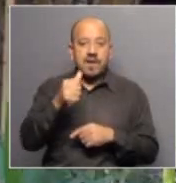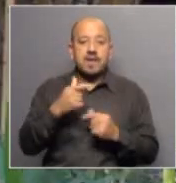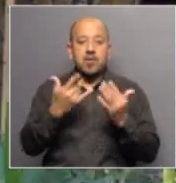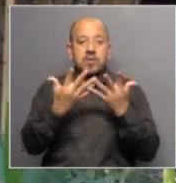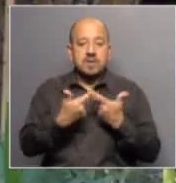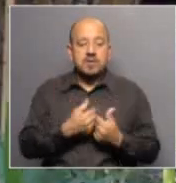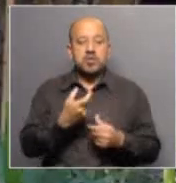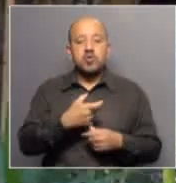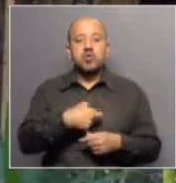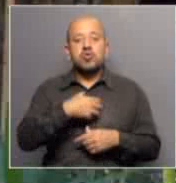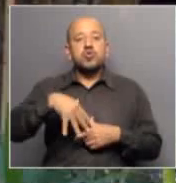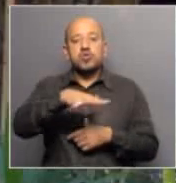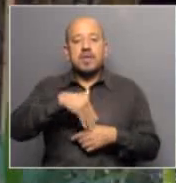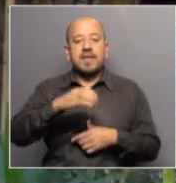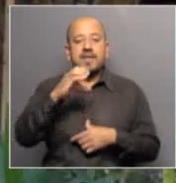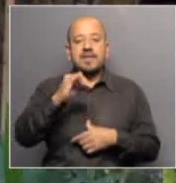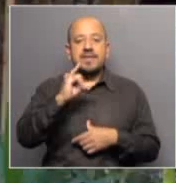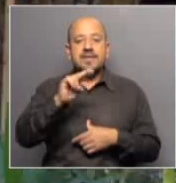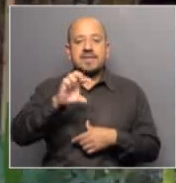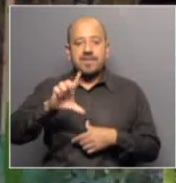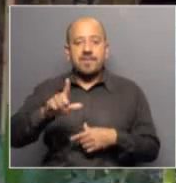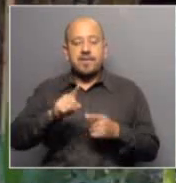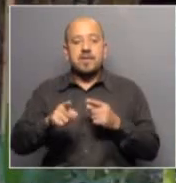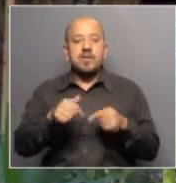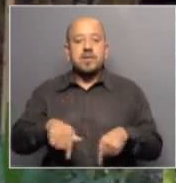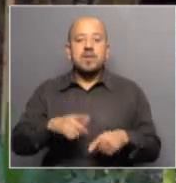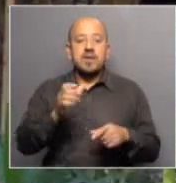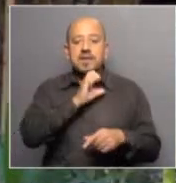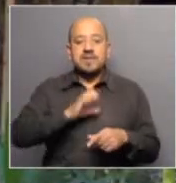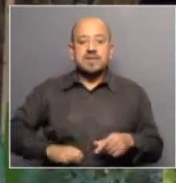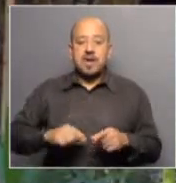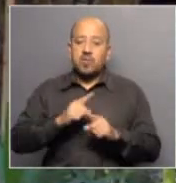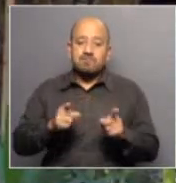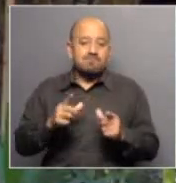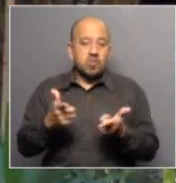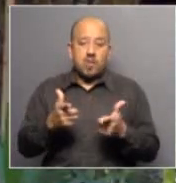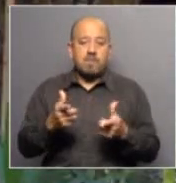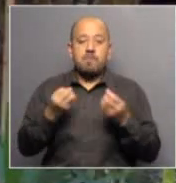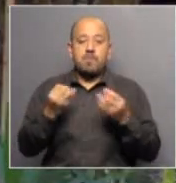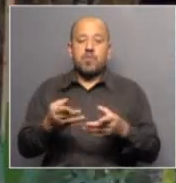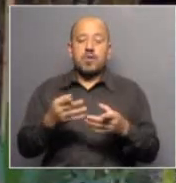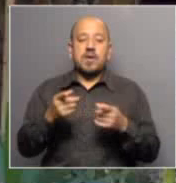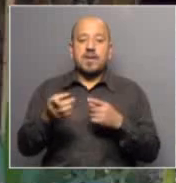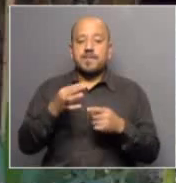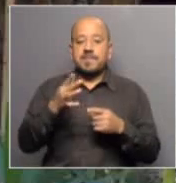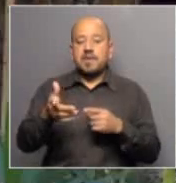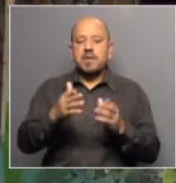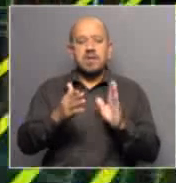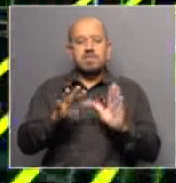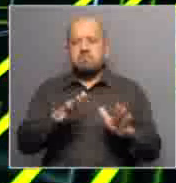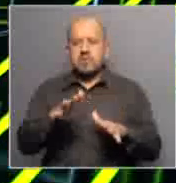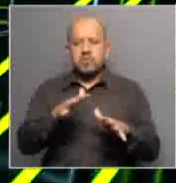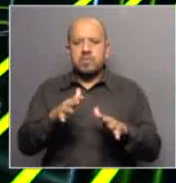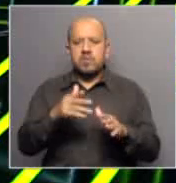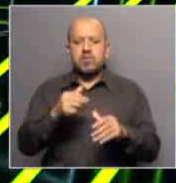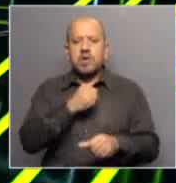ha podido gestionar una producción que el Estado no está en condiciones de brindar, porque según las últimas estimaciones que tengo,